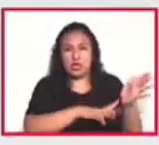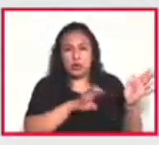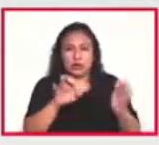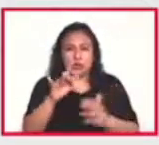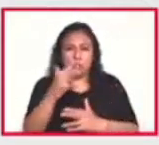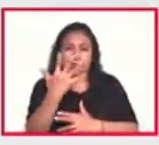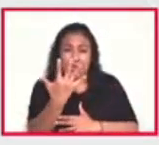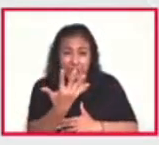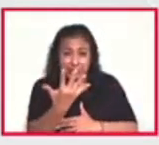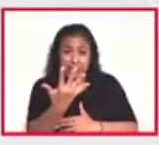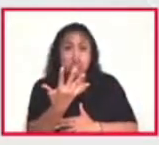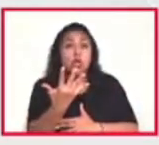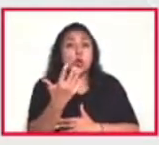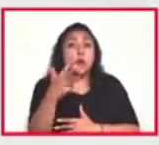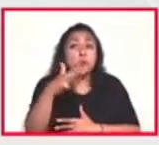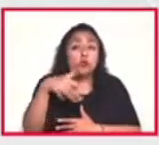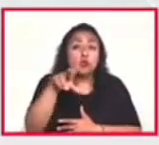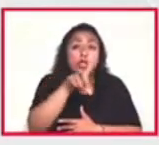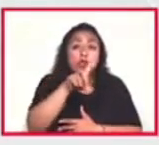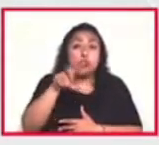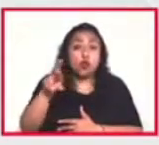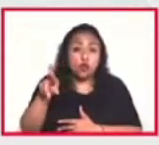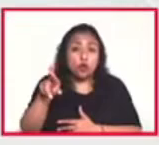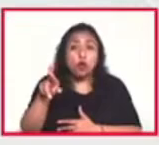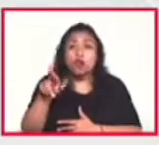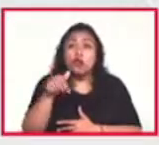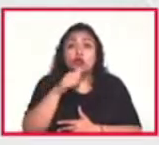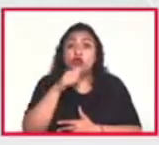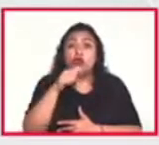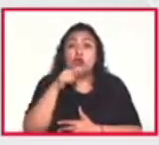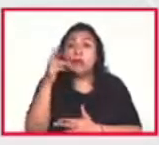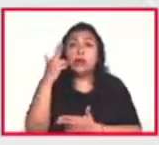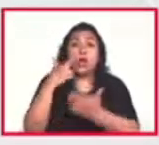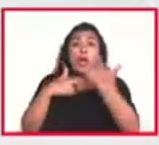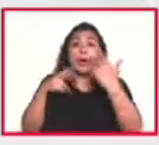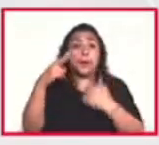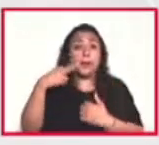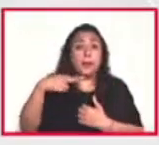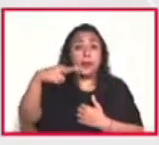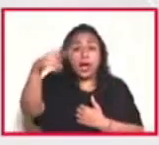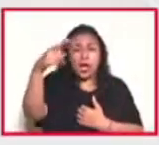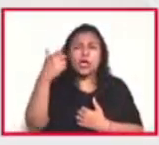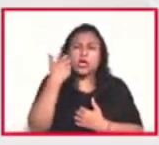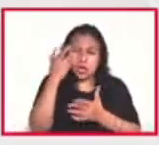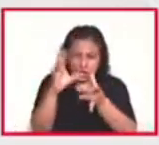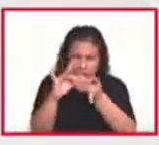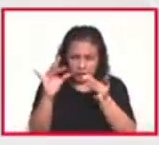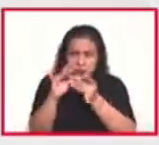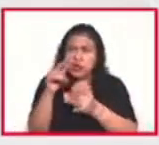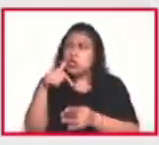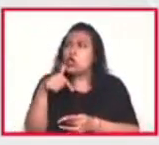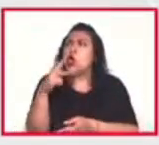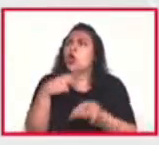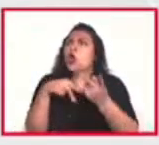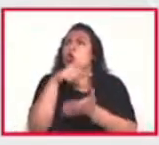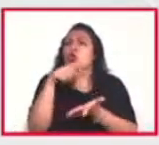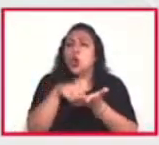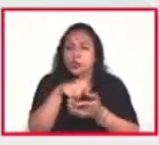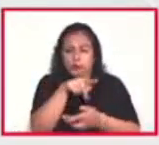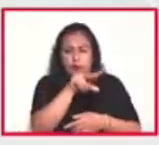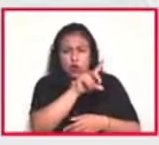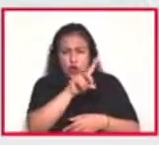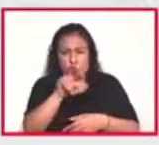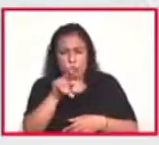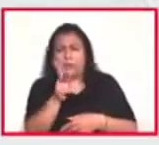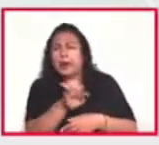1955 busca al Dr. Brown, quien aún no inventa el viaje en el tiempo, y le intenta explicar su procedencia. El doctor le pregunta, a modo